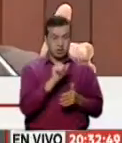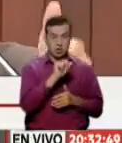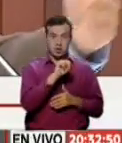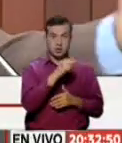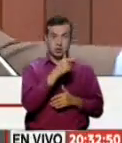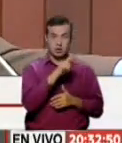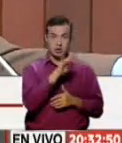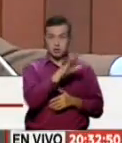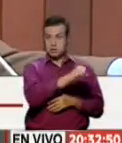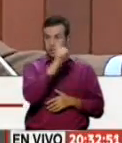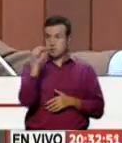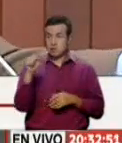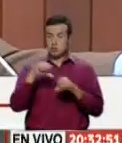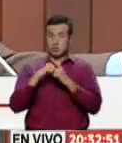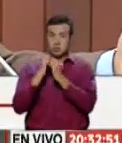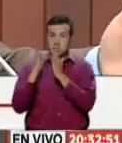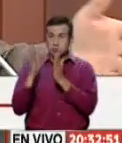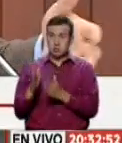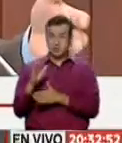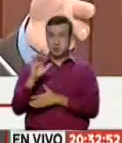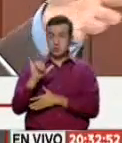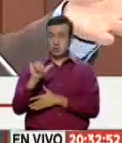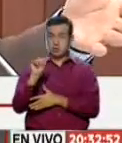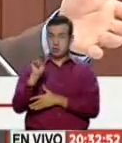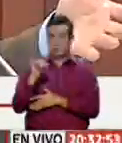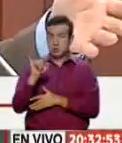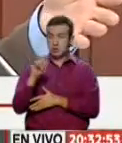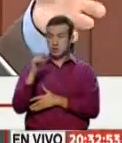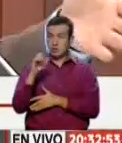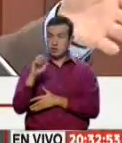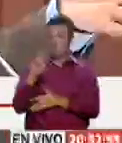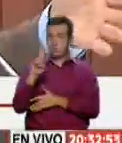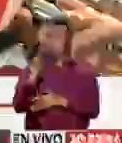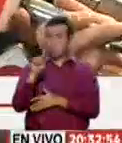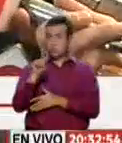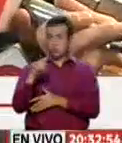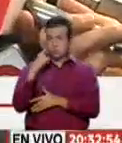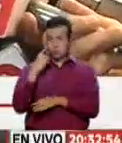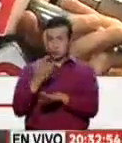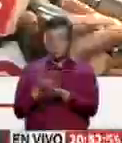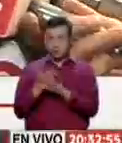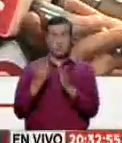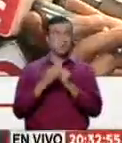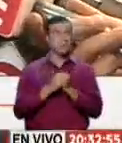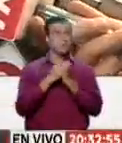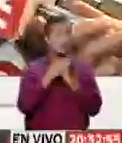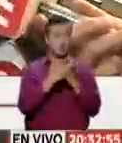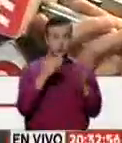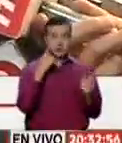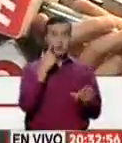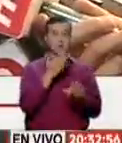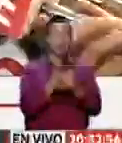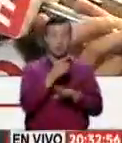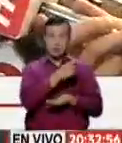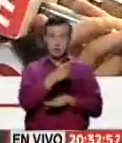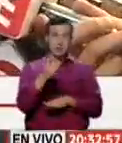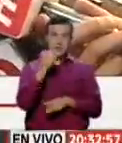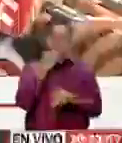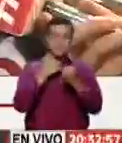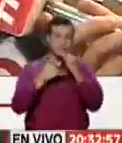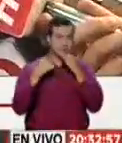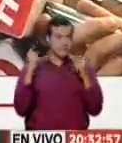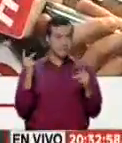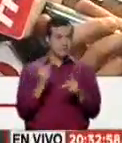Galarza pasé al del asambleísta Yanine Cruz, es decir, las cosas son evidentes. Y ustedes han sido testigos de esta